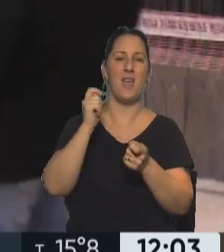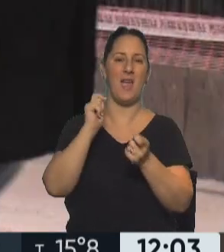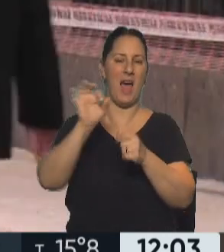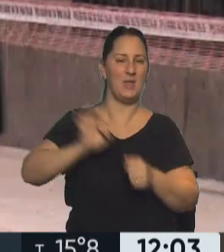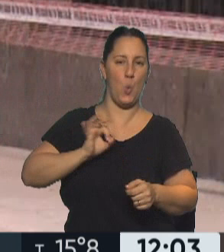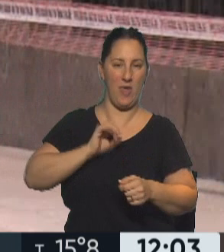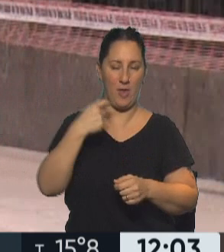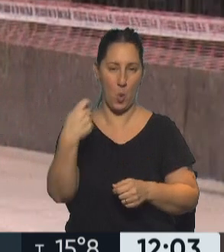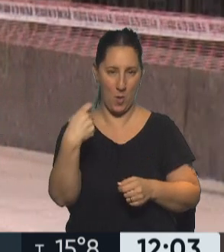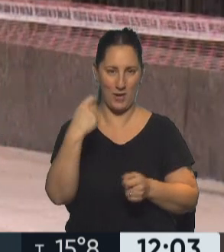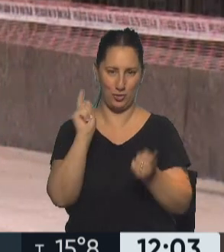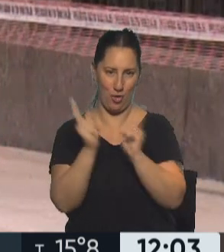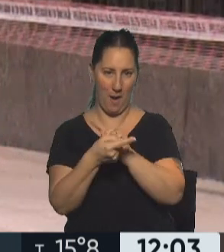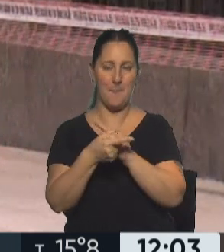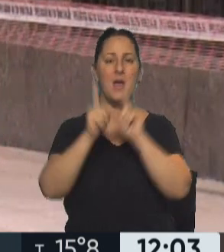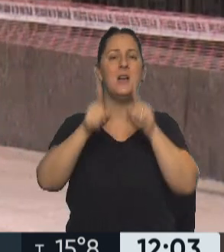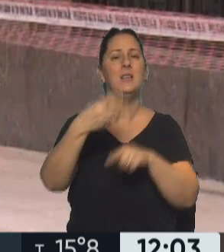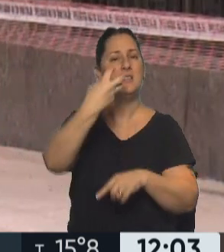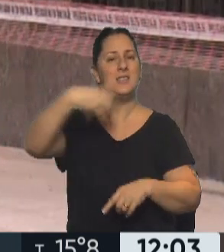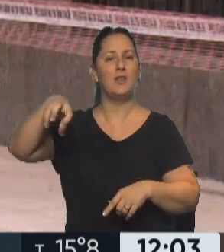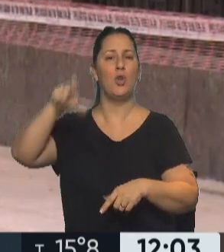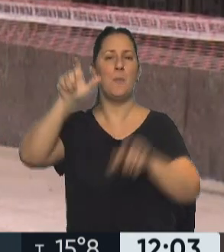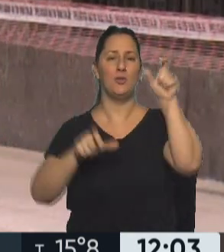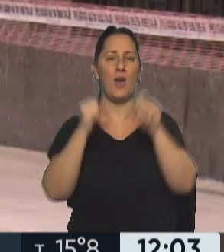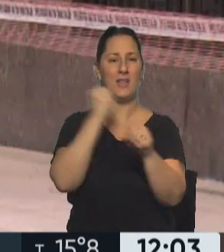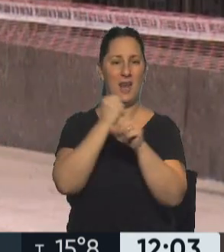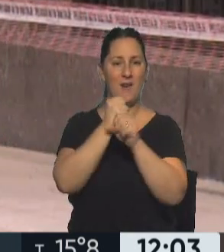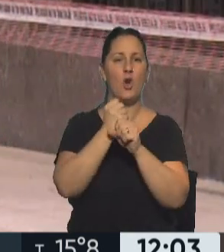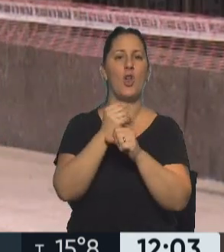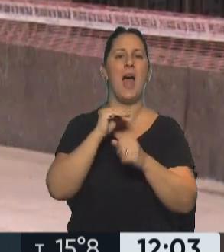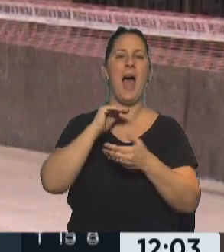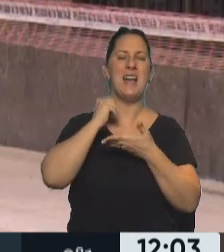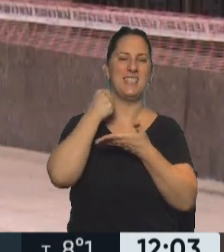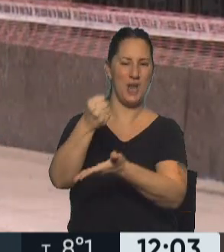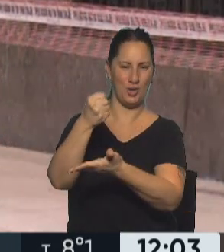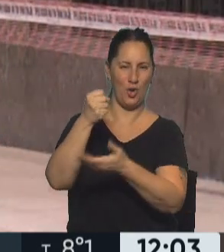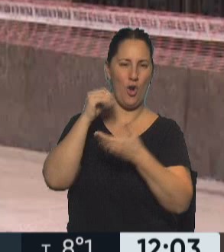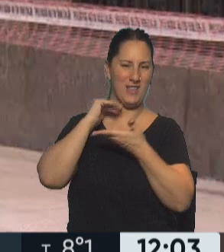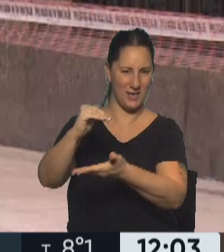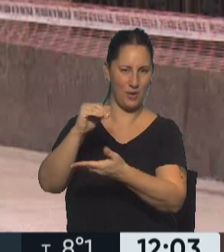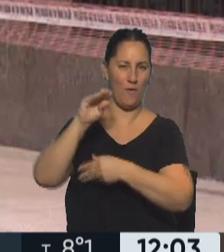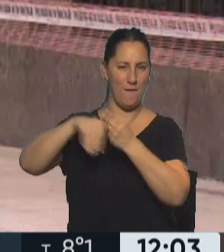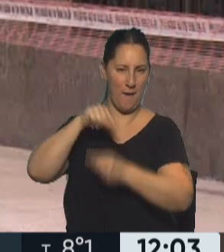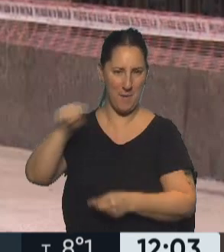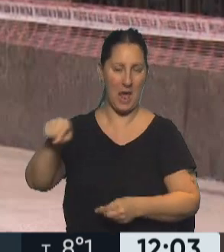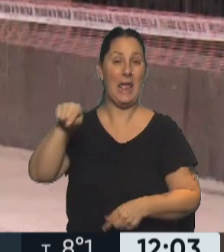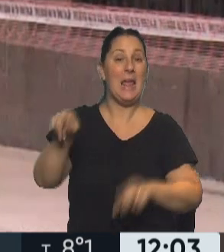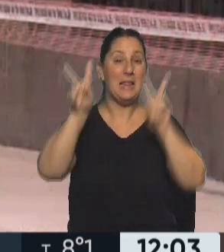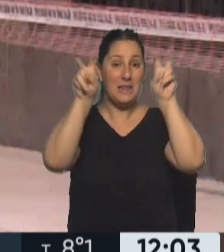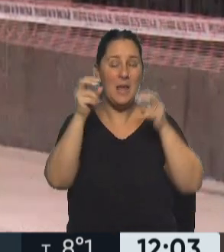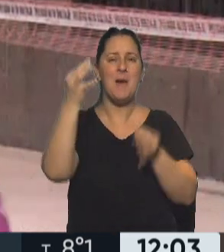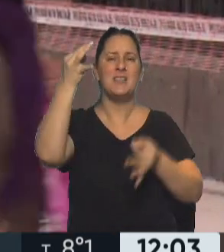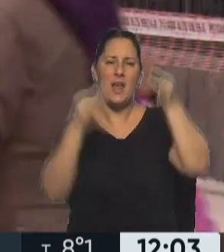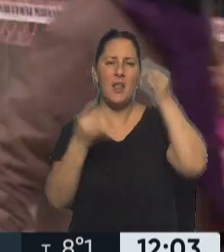jubilatoria y también novedades para el sector de los trabajadores con las asignaciones familiares. Este tema fue analizado también por